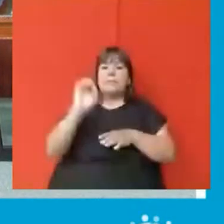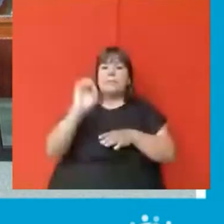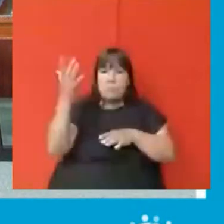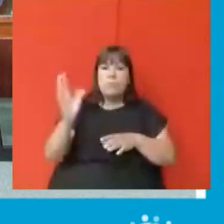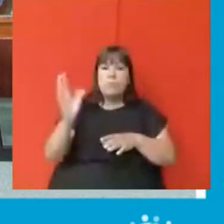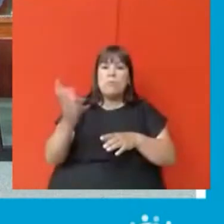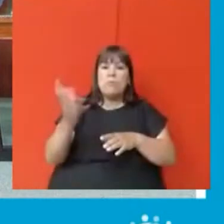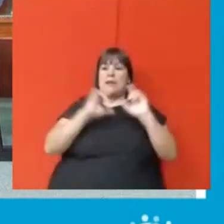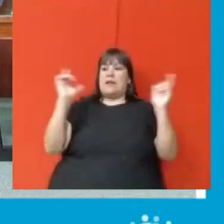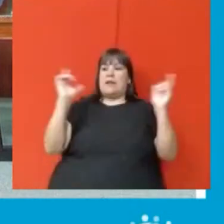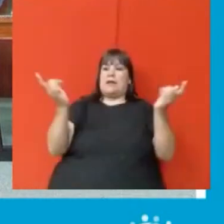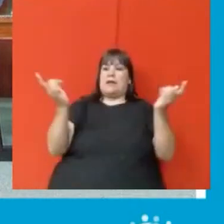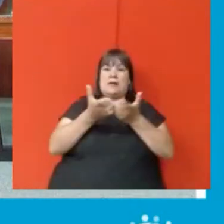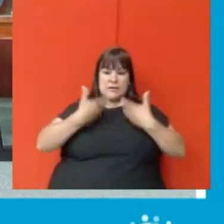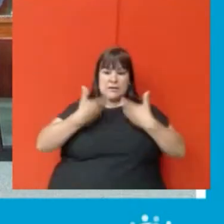con